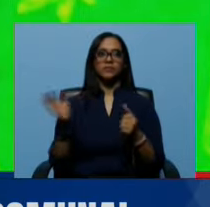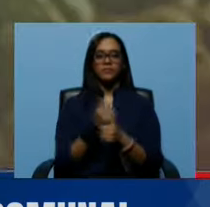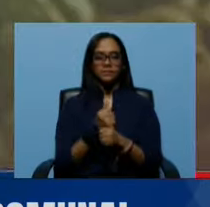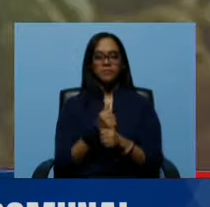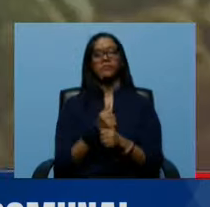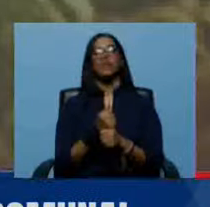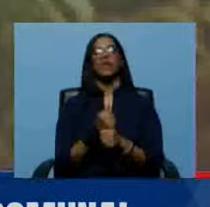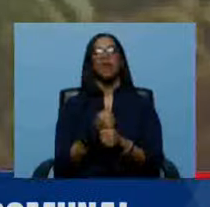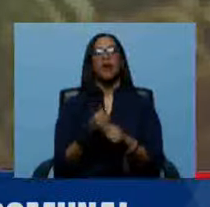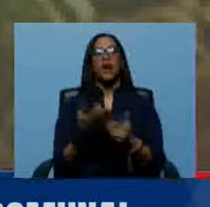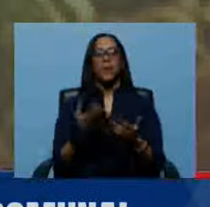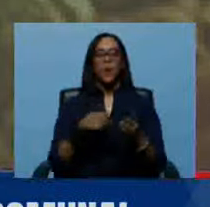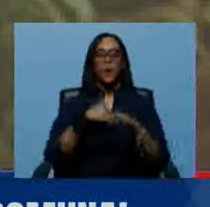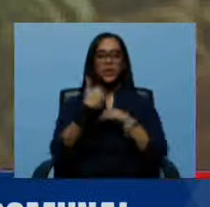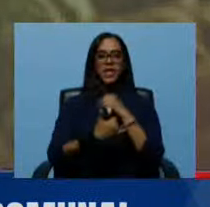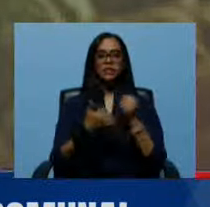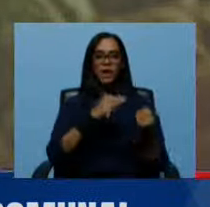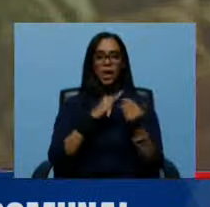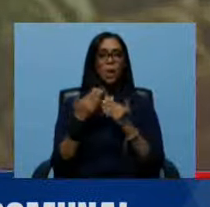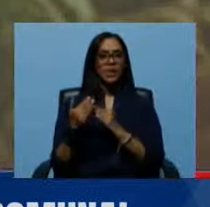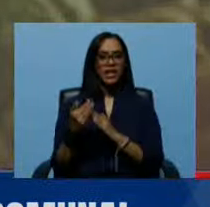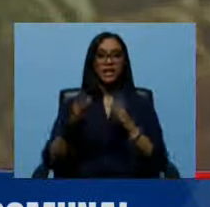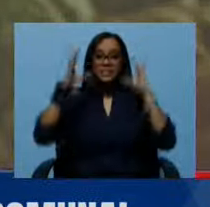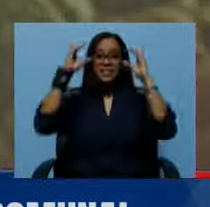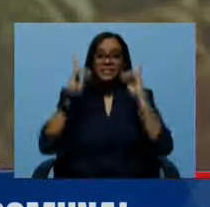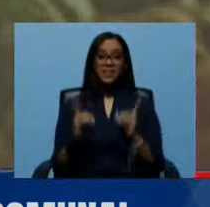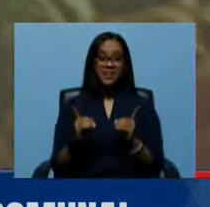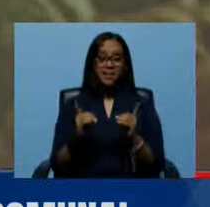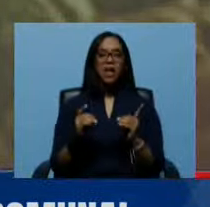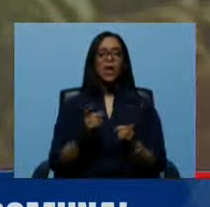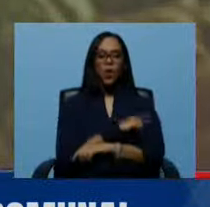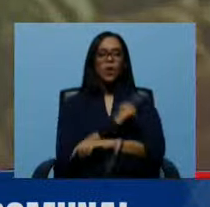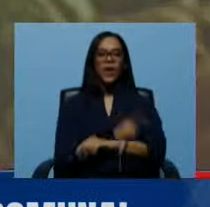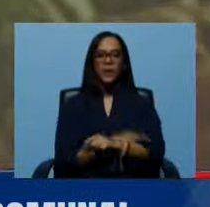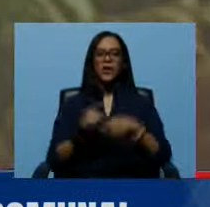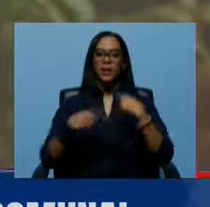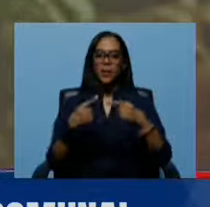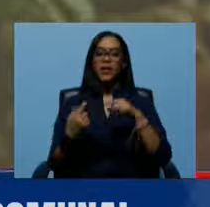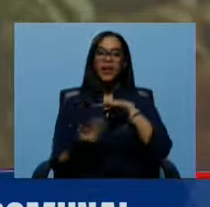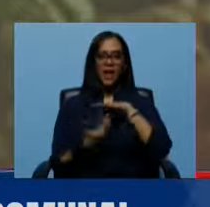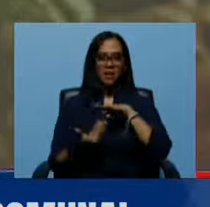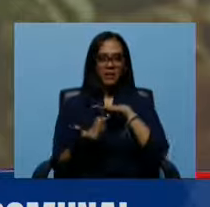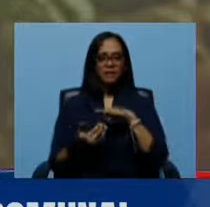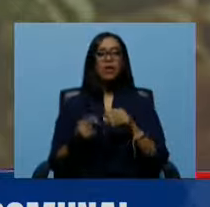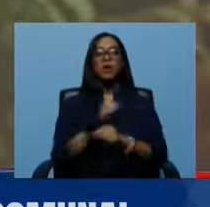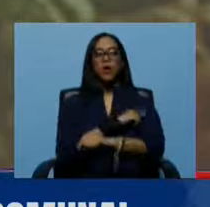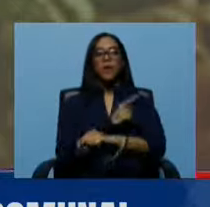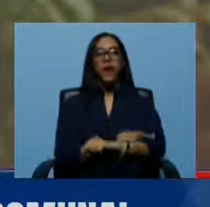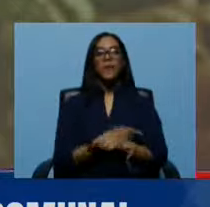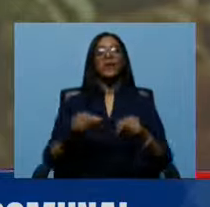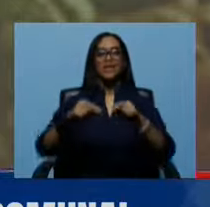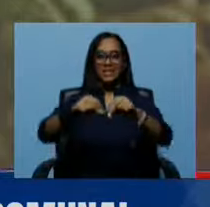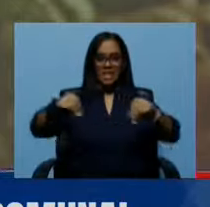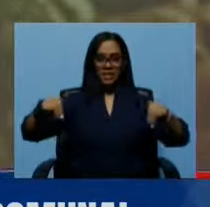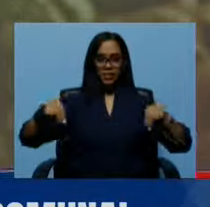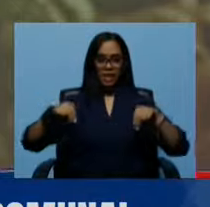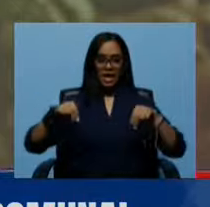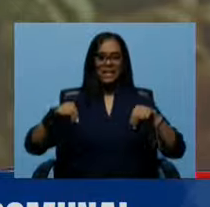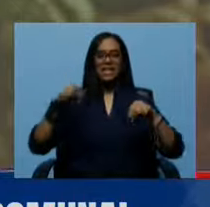los proyectos que la comunidad decide con el poder popular en la base, con el poder territorial de la